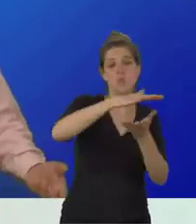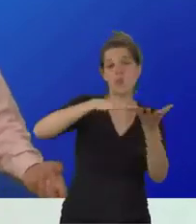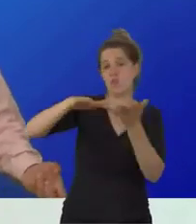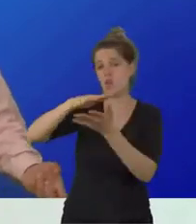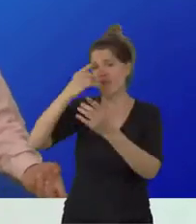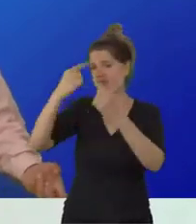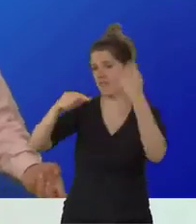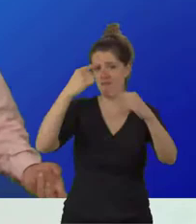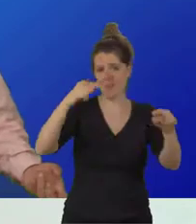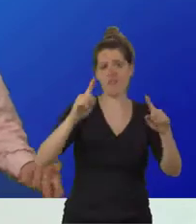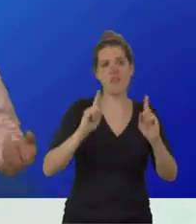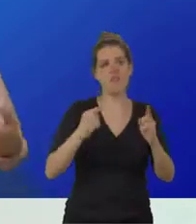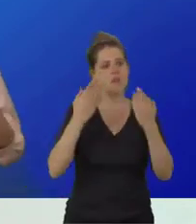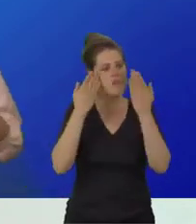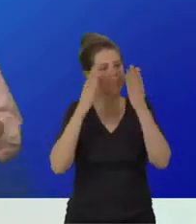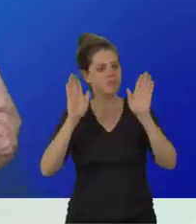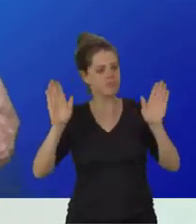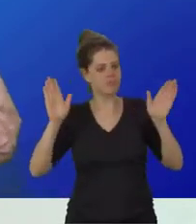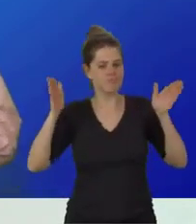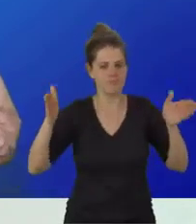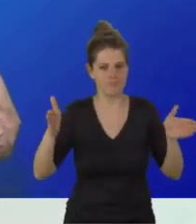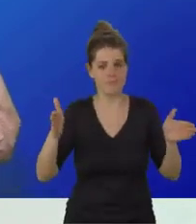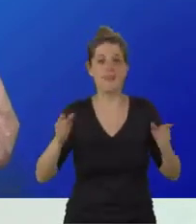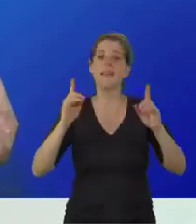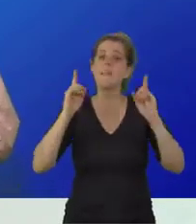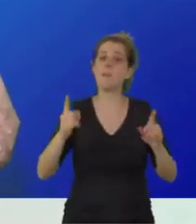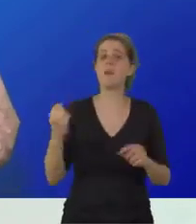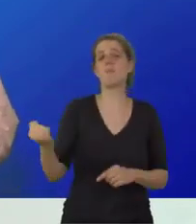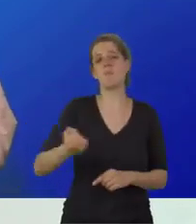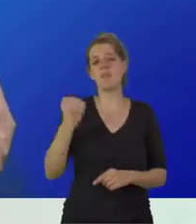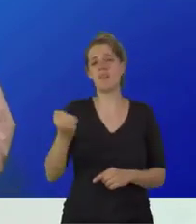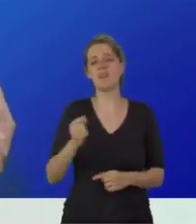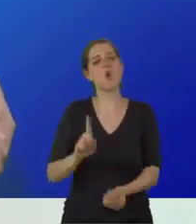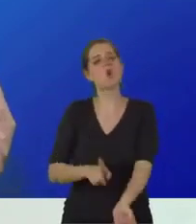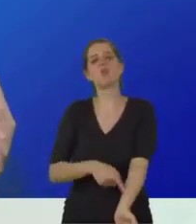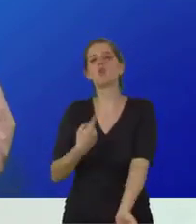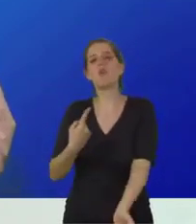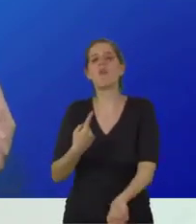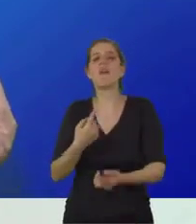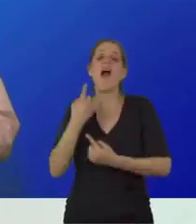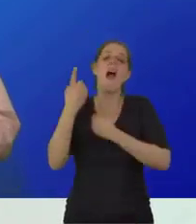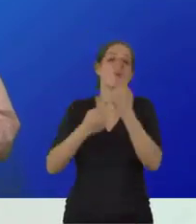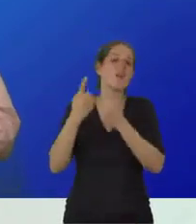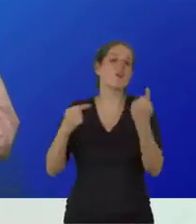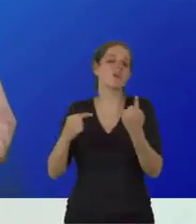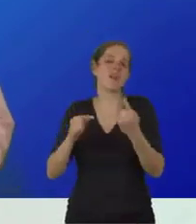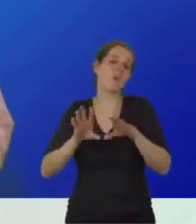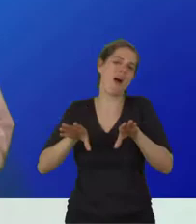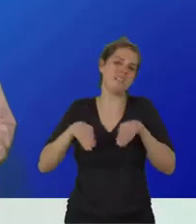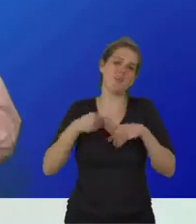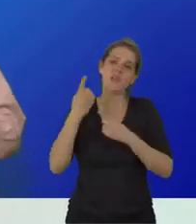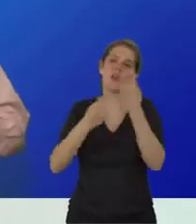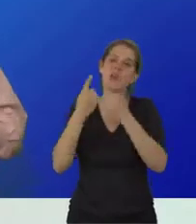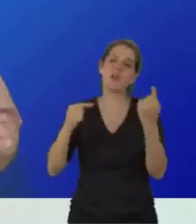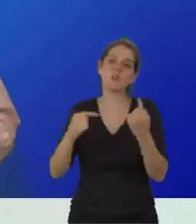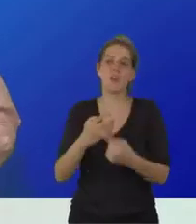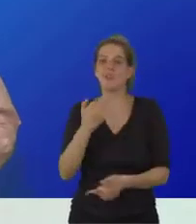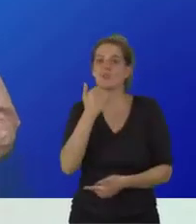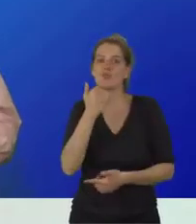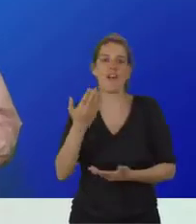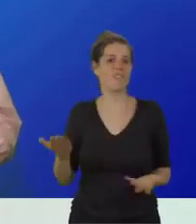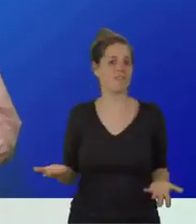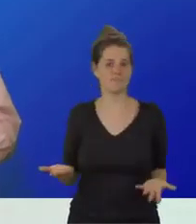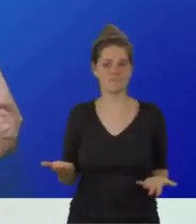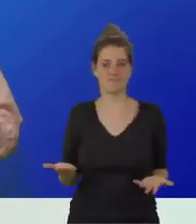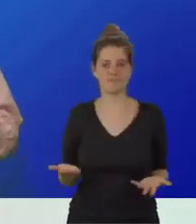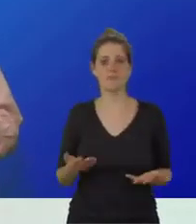diferentes situaciones y que sepamos manejar más la incertidumbre. Y el manejar la incertidumbre tiene que ver